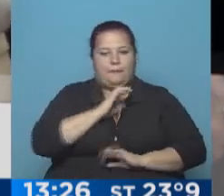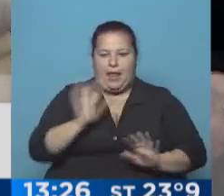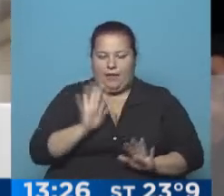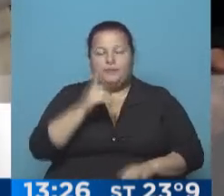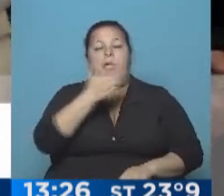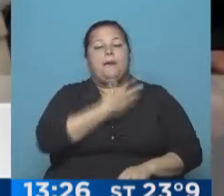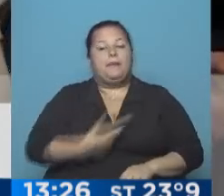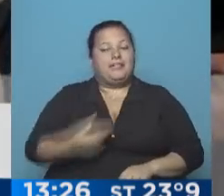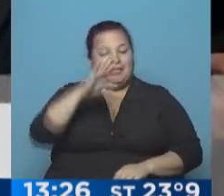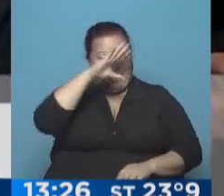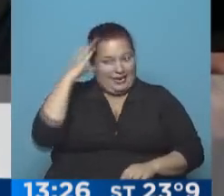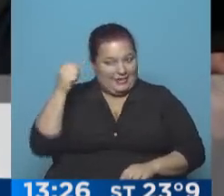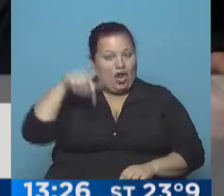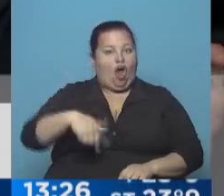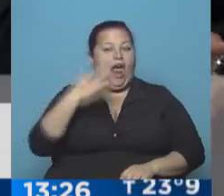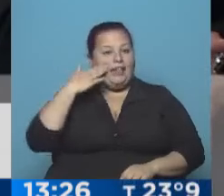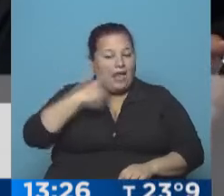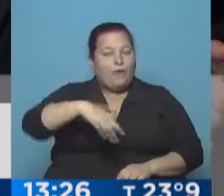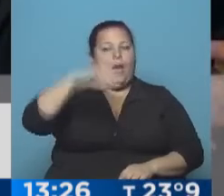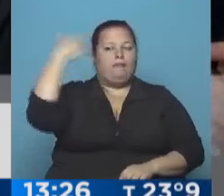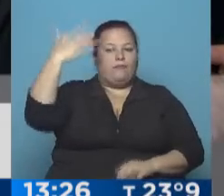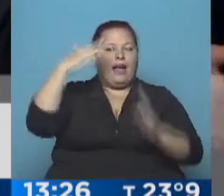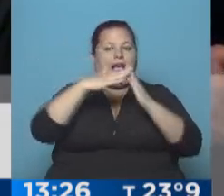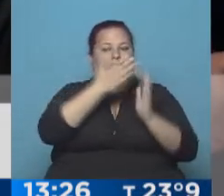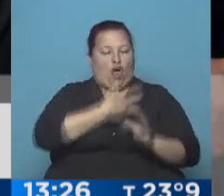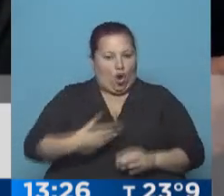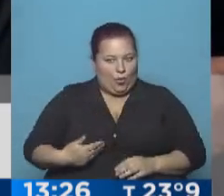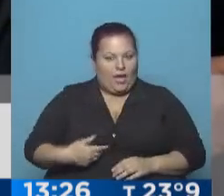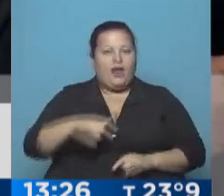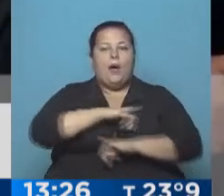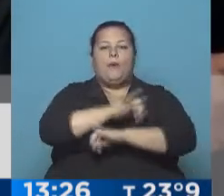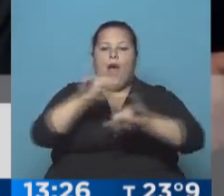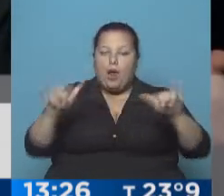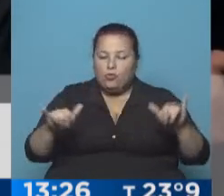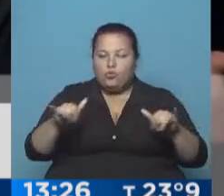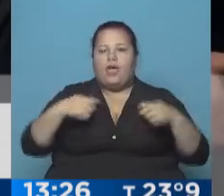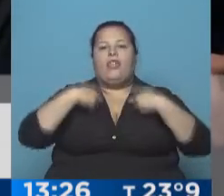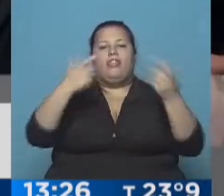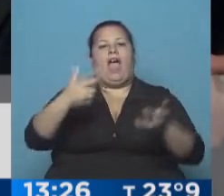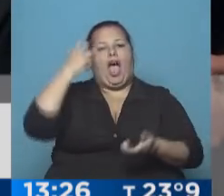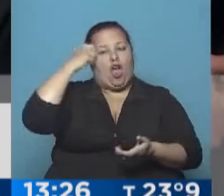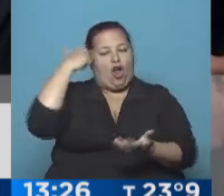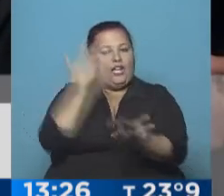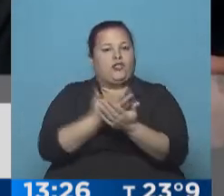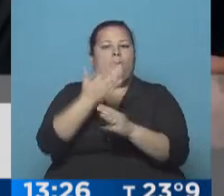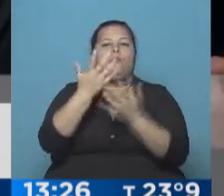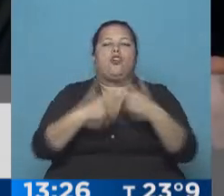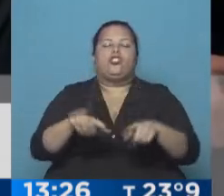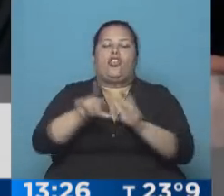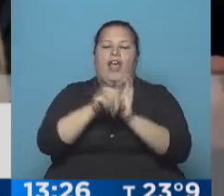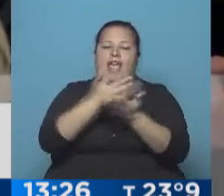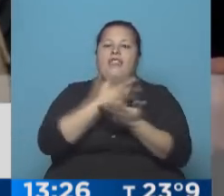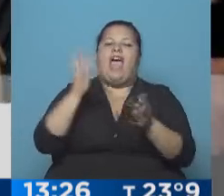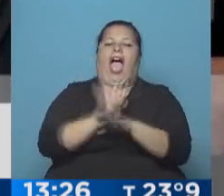La presidenta de la Nación encabezará esta tarde un acto en Casa de Gobierno en el que anunciará el envío al Congreso del anteproyecto de ley del